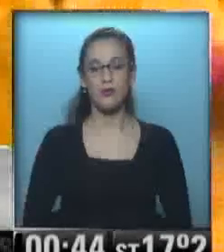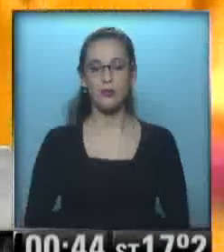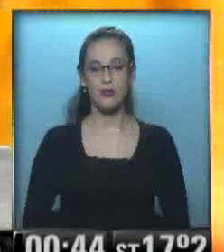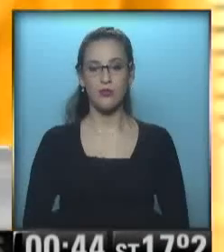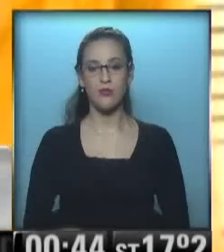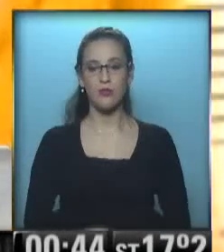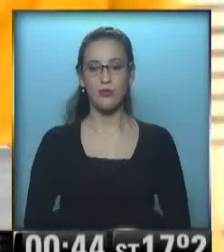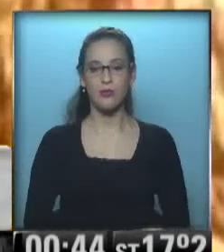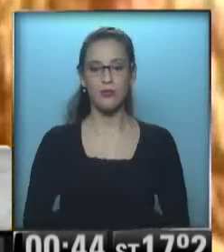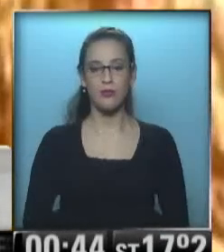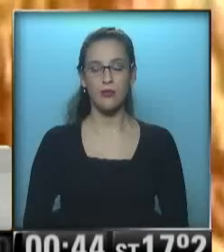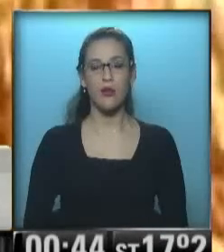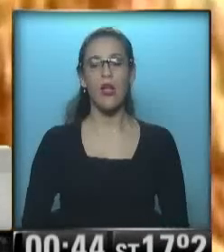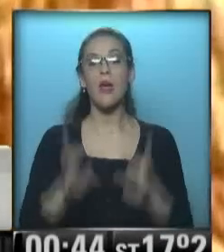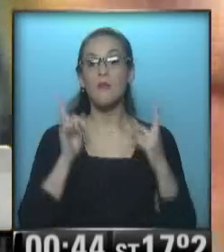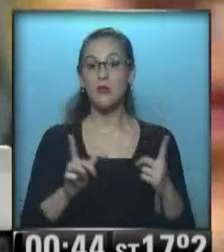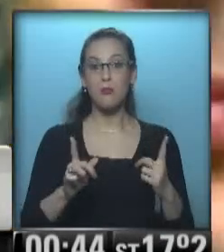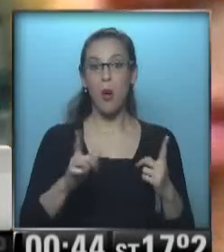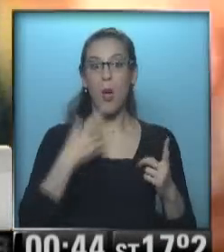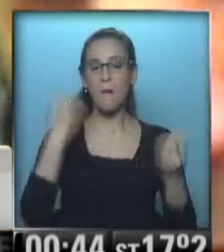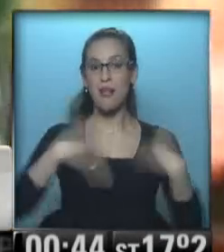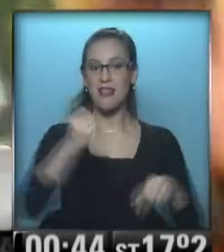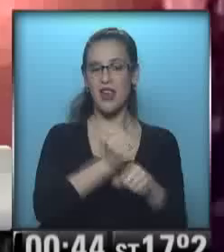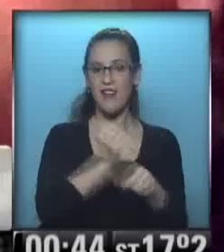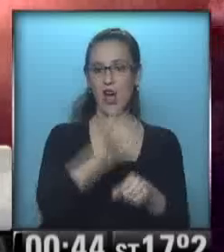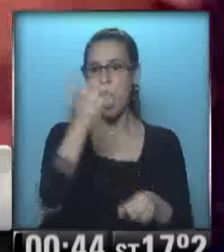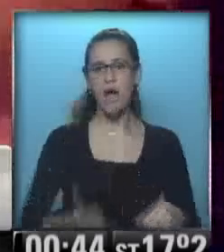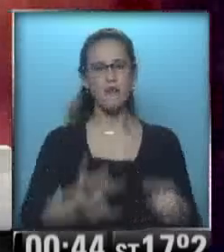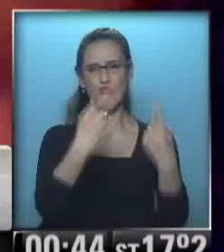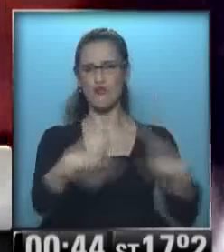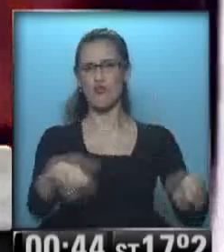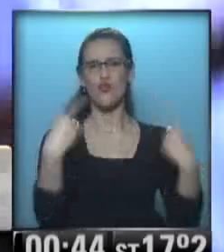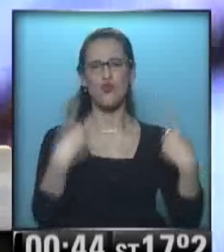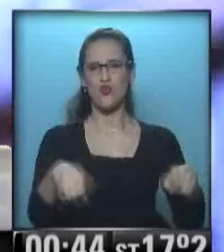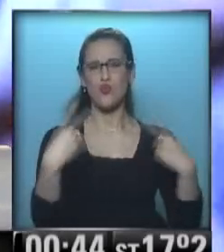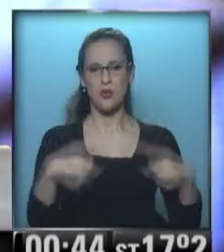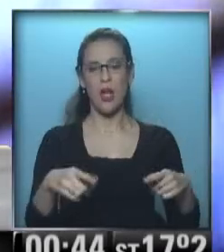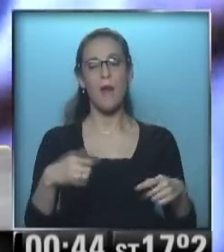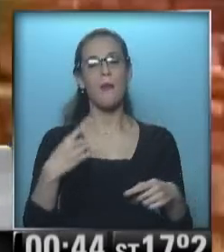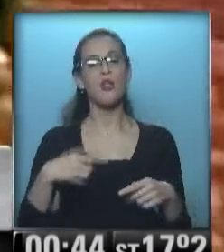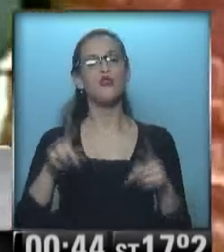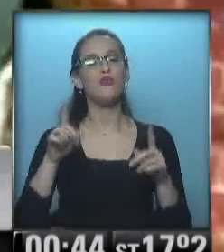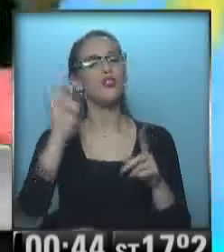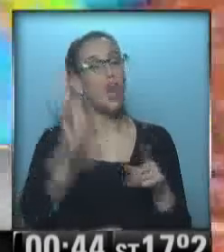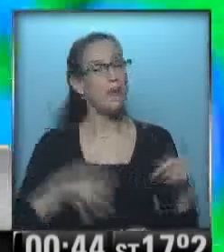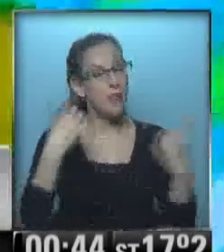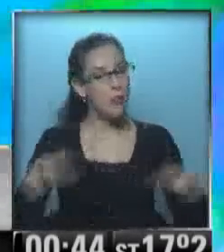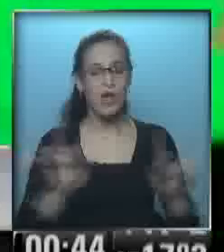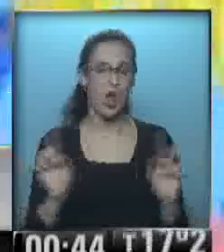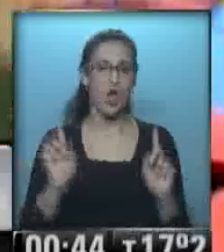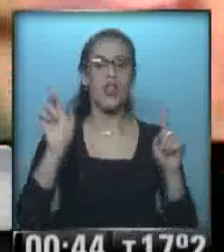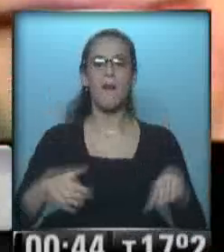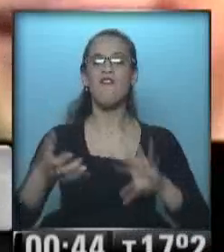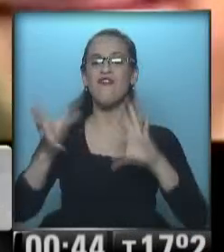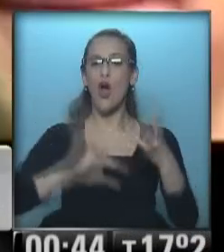estallido. No solo musical, sino también con una imagen muy cuidada de detalles estéticos y de puesta. Eran